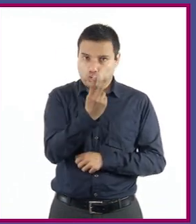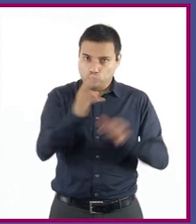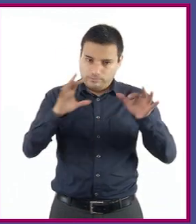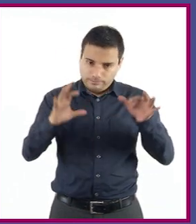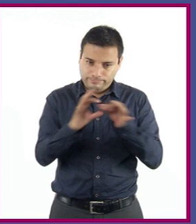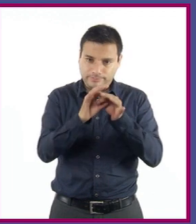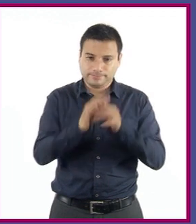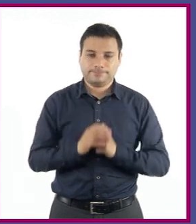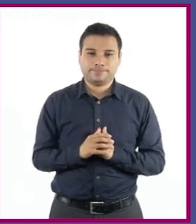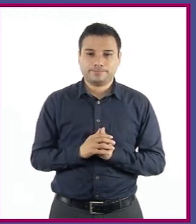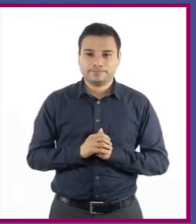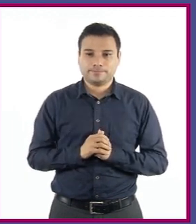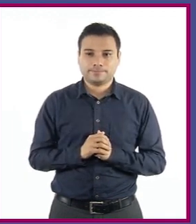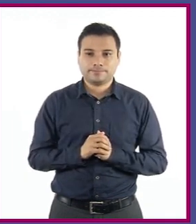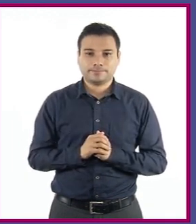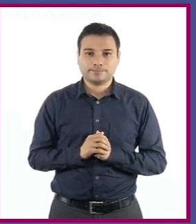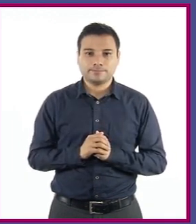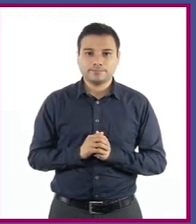texto.